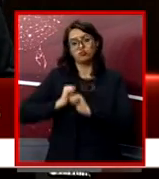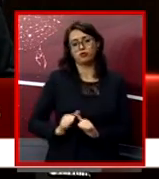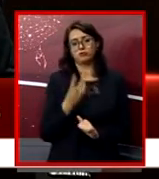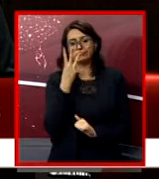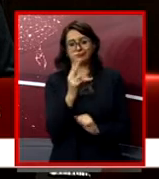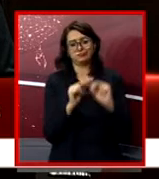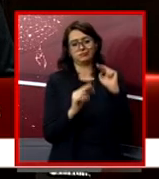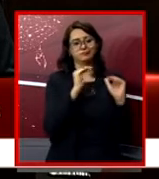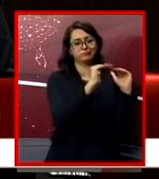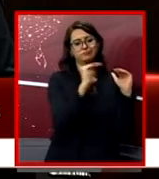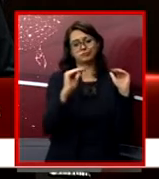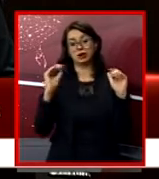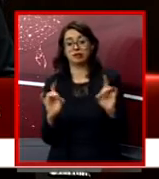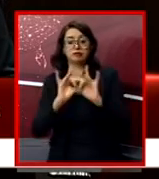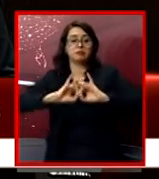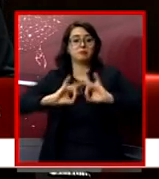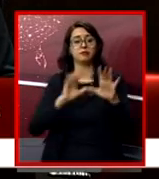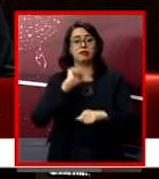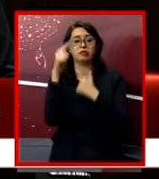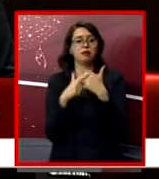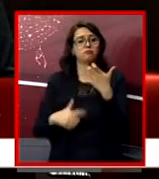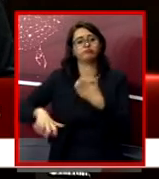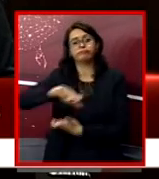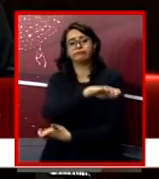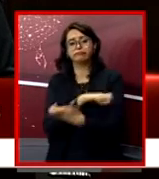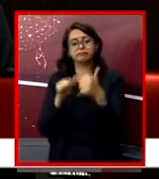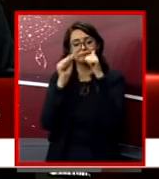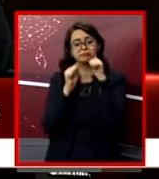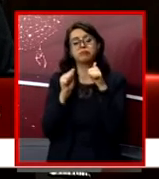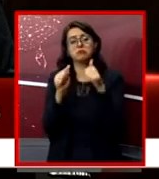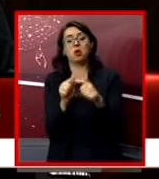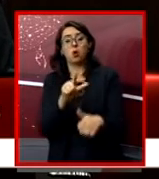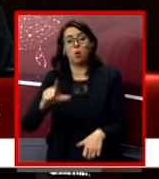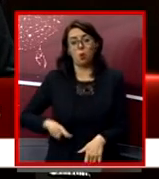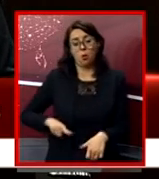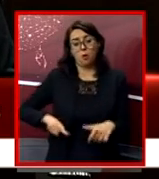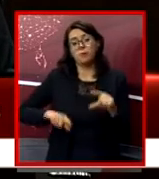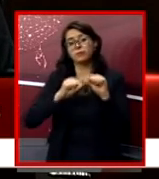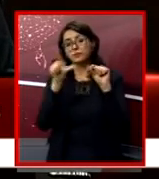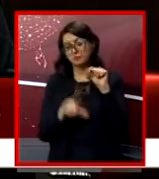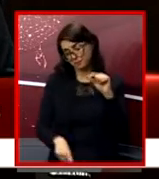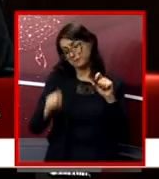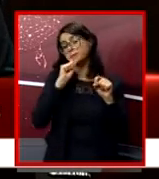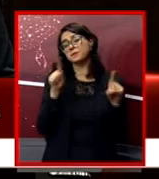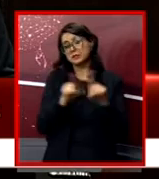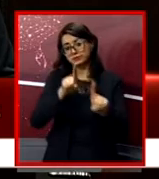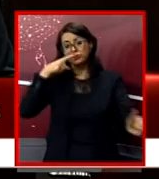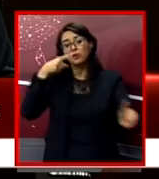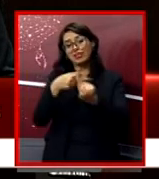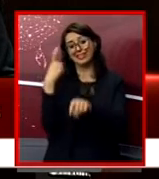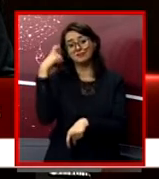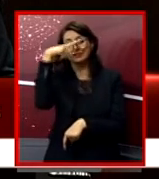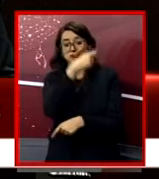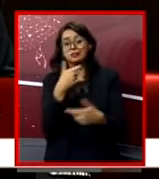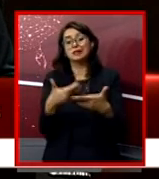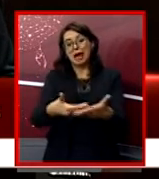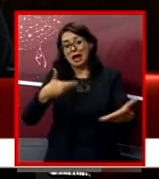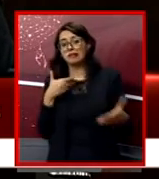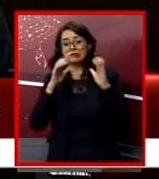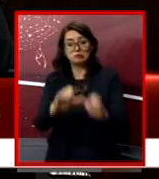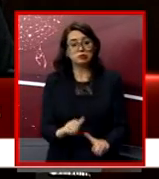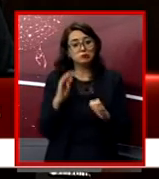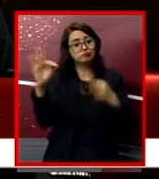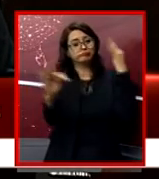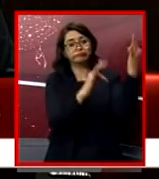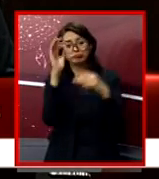para atender algún desastre natural, el reto del gobierno federal es la difusión de la cultura de la prevención y